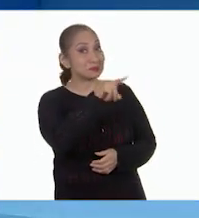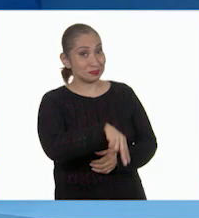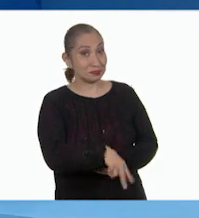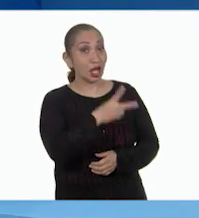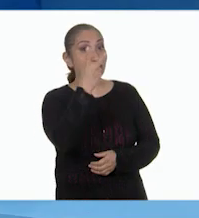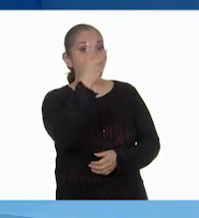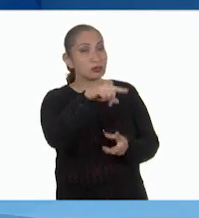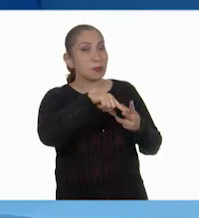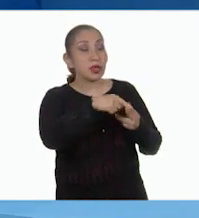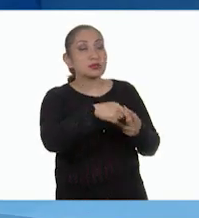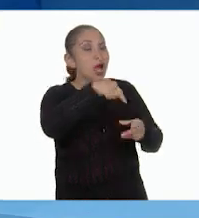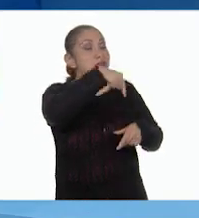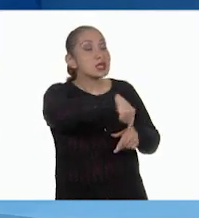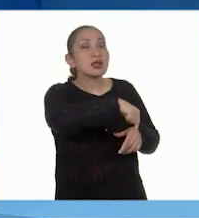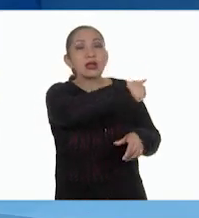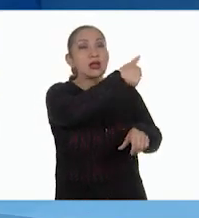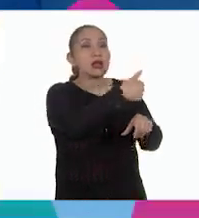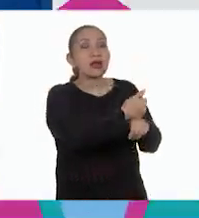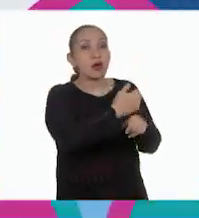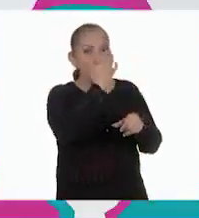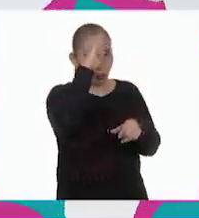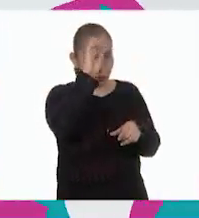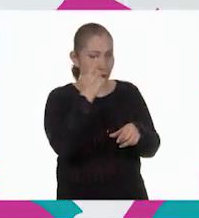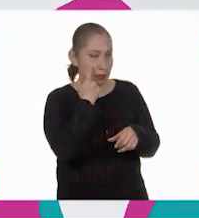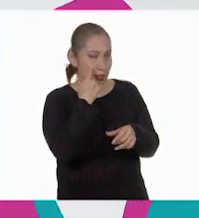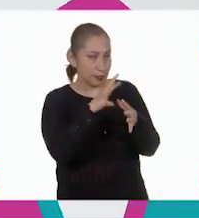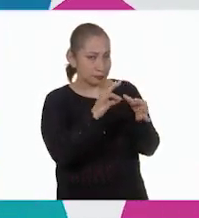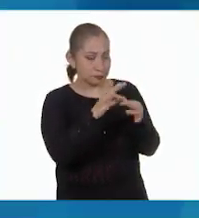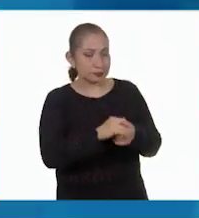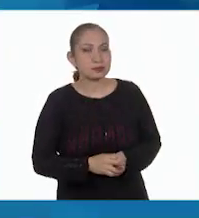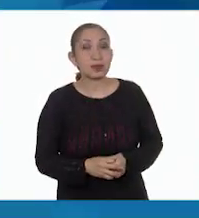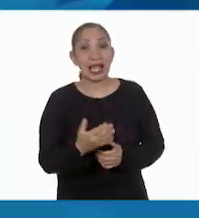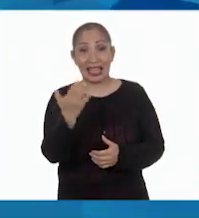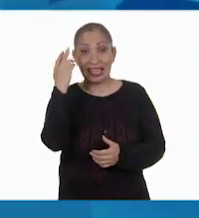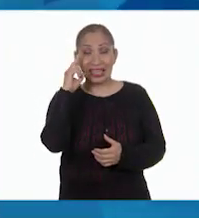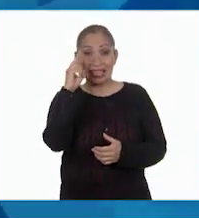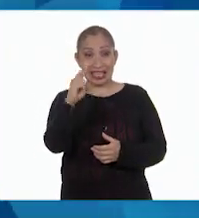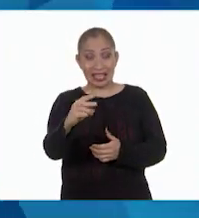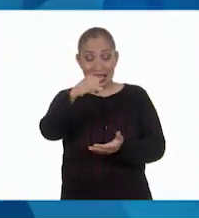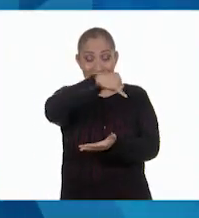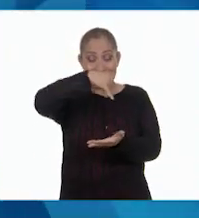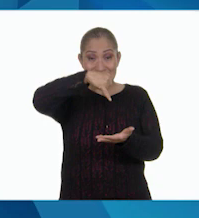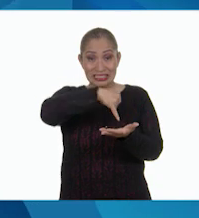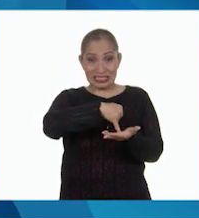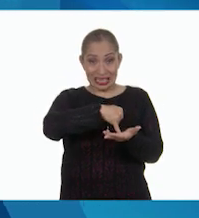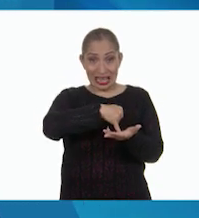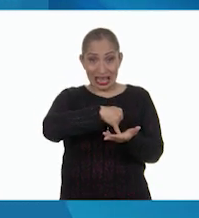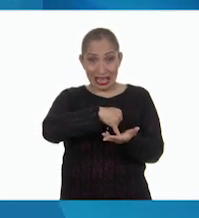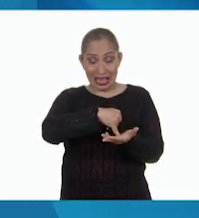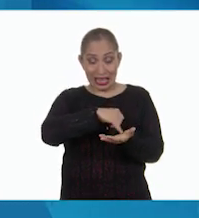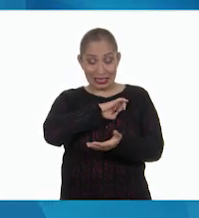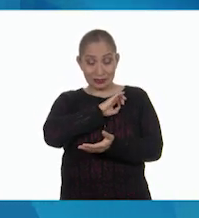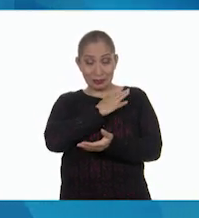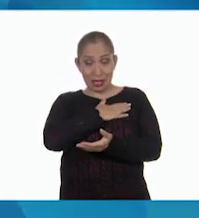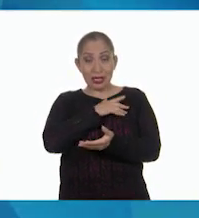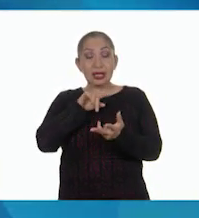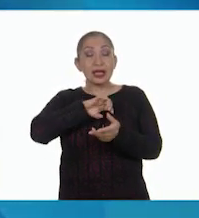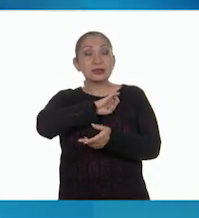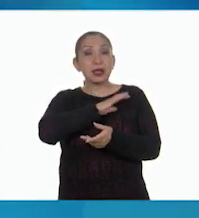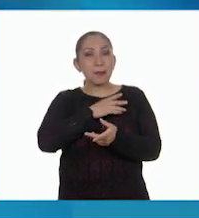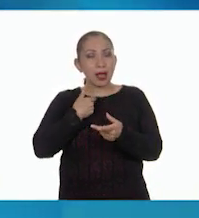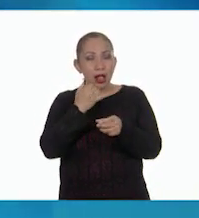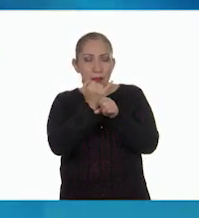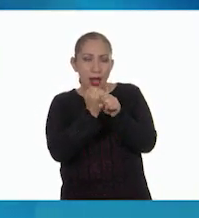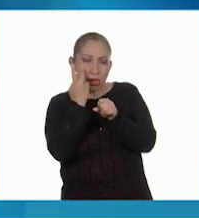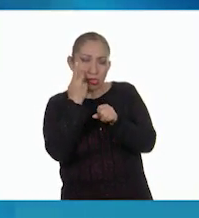Las dos empezaron en Cuba. Déjate cuento. Como ya habíamos visto, desde la isla La Española, los españoles comenzaron a